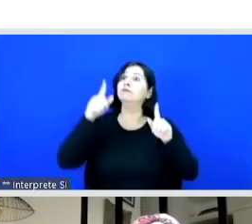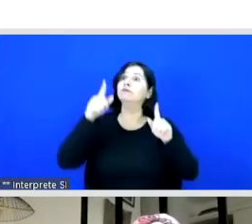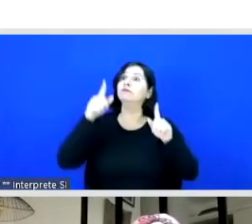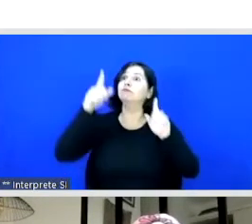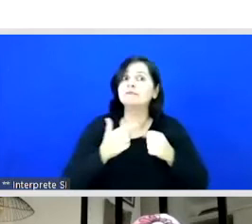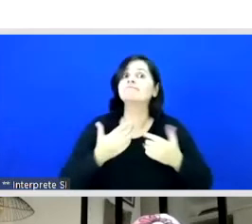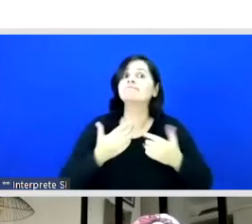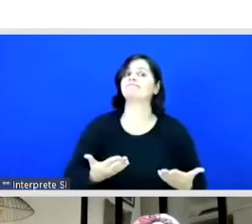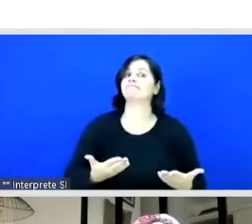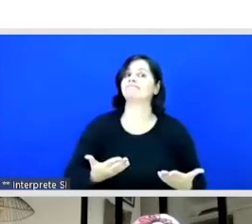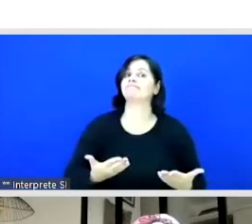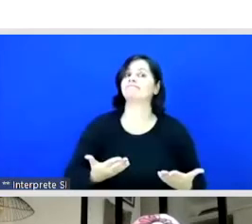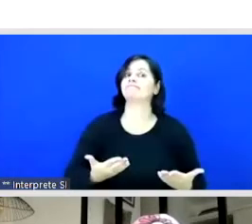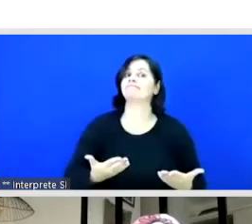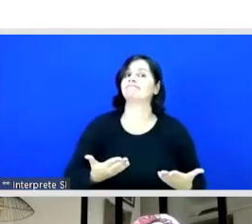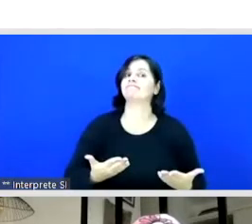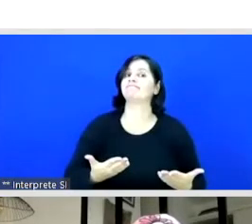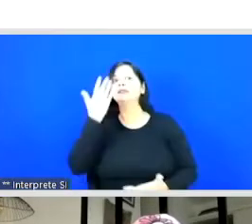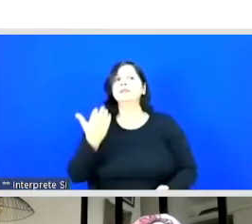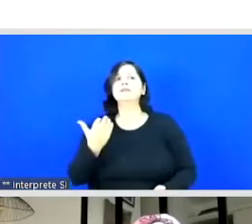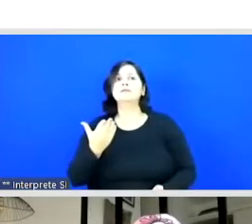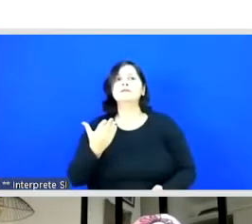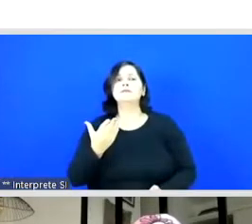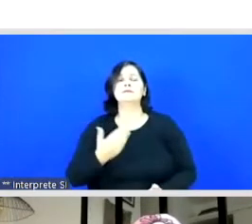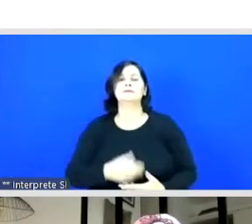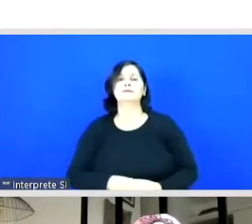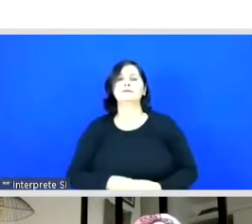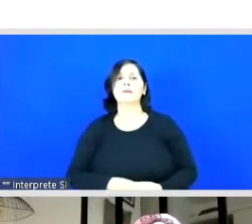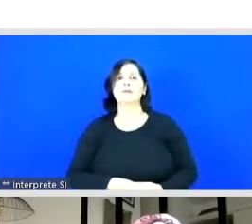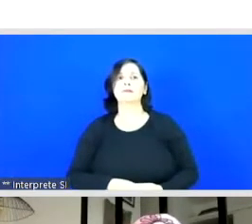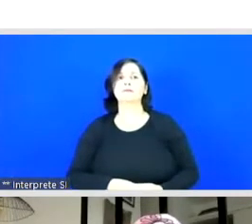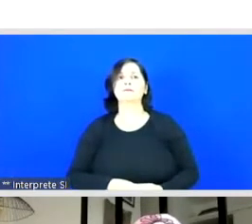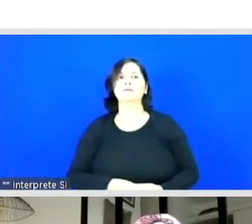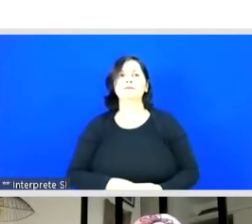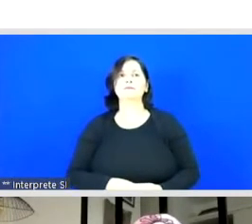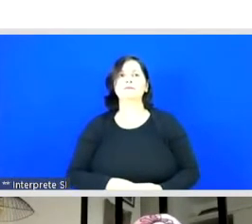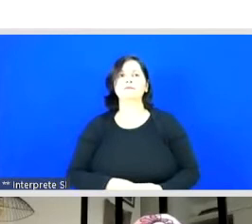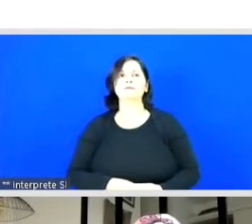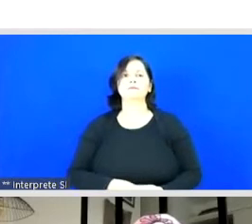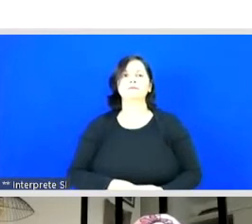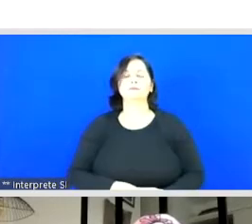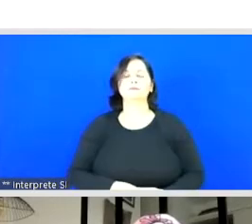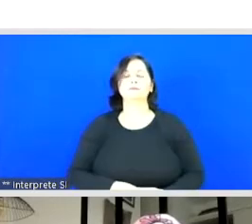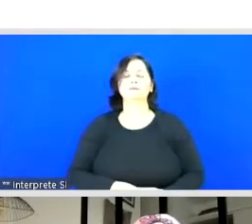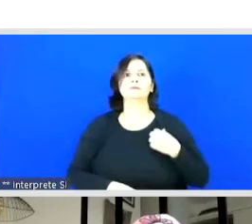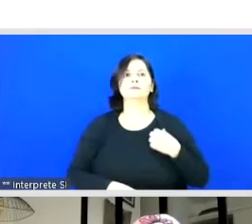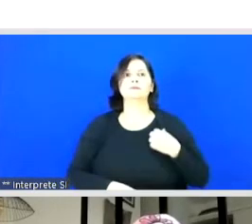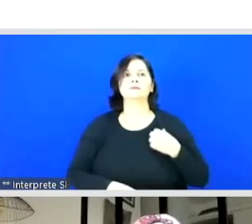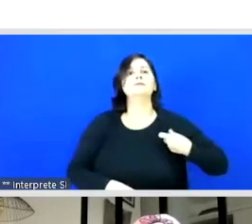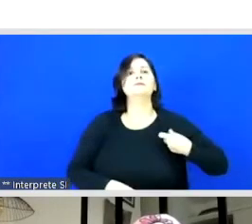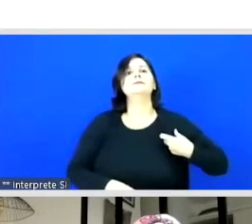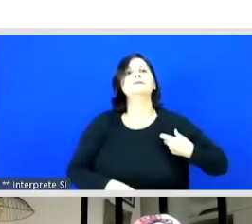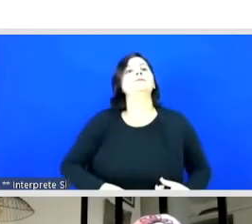altura hablemos de la crisis climática sin tomar en cuenta un llamado de atención mundial que tenemos en este momento con la